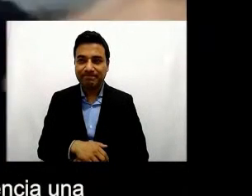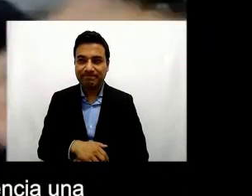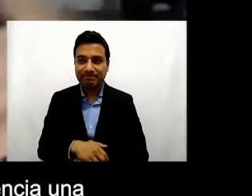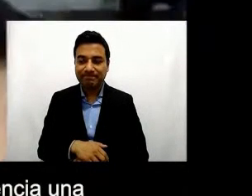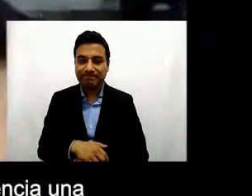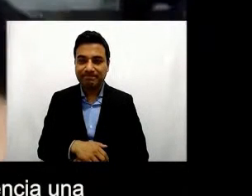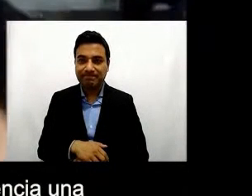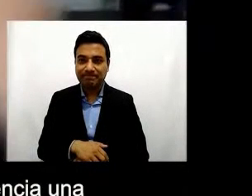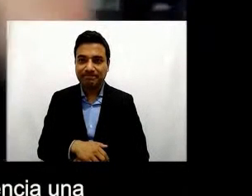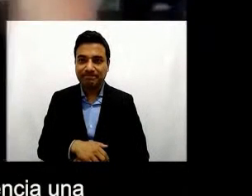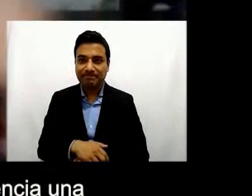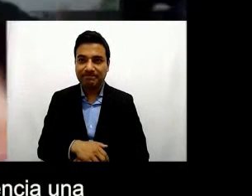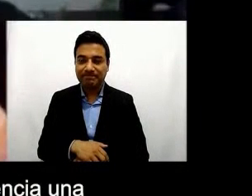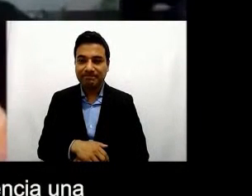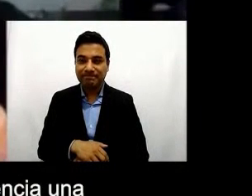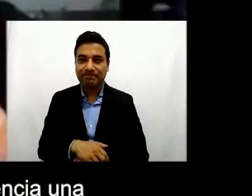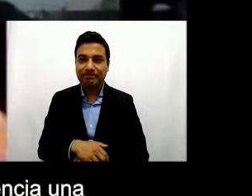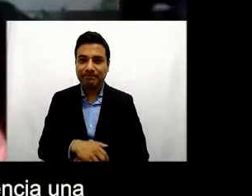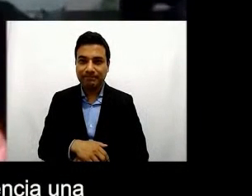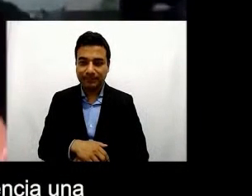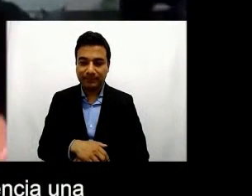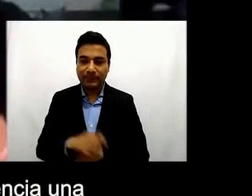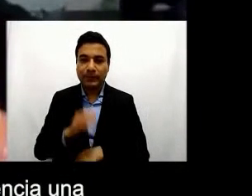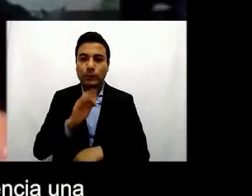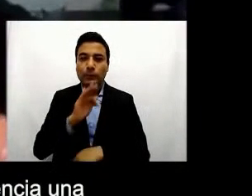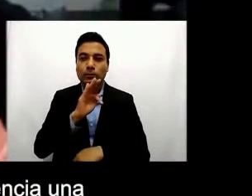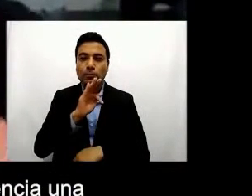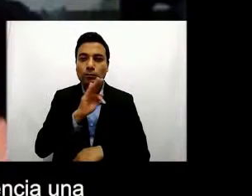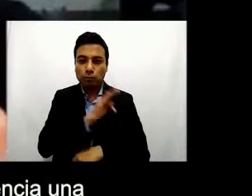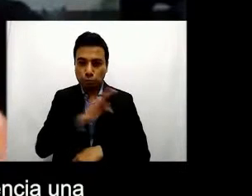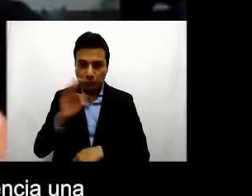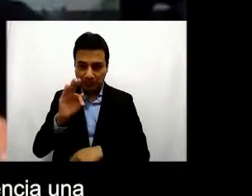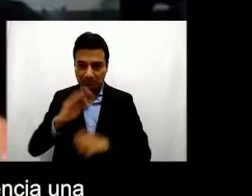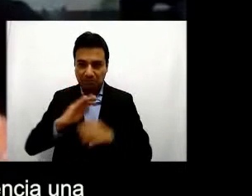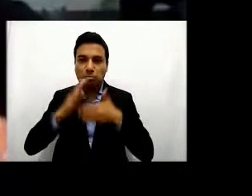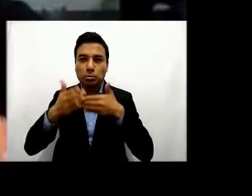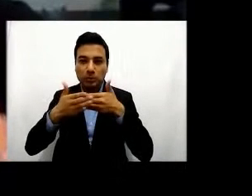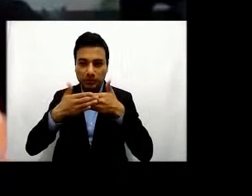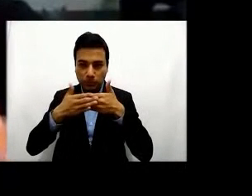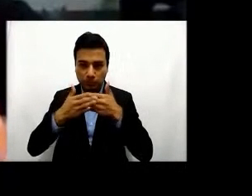a través de un proceso claro de mucha resiliencia, una nueva normalidad,